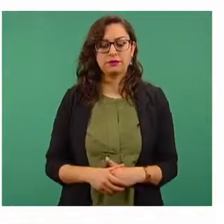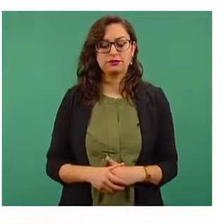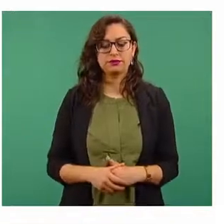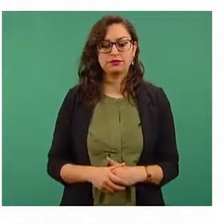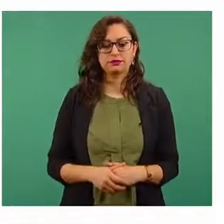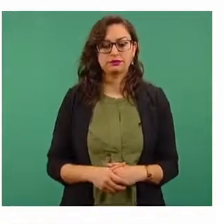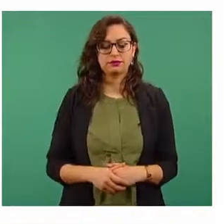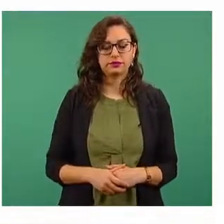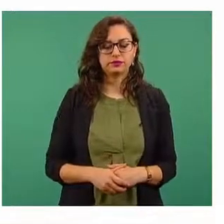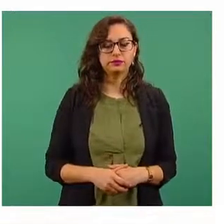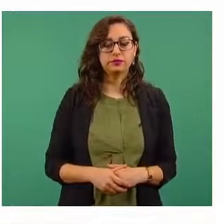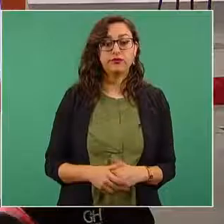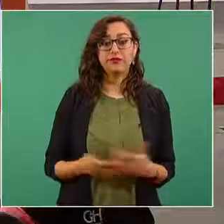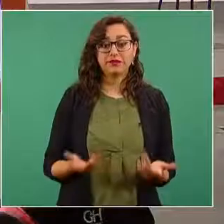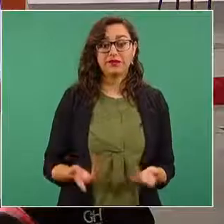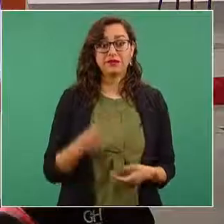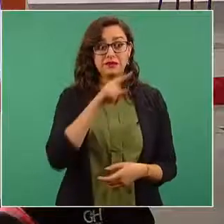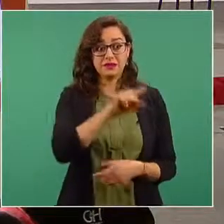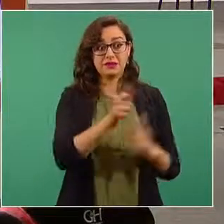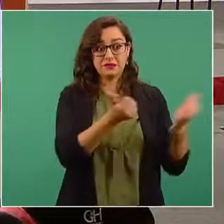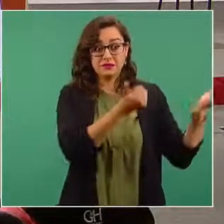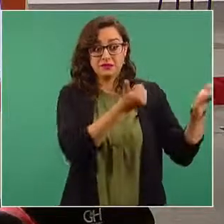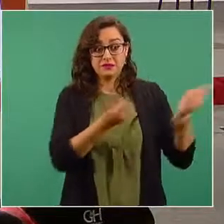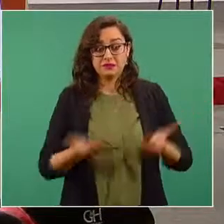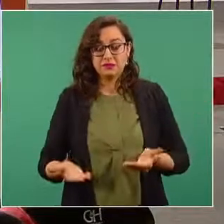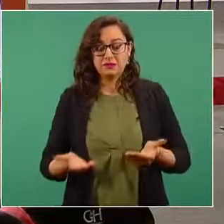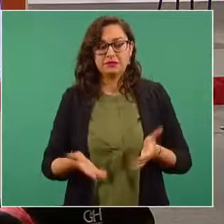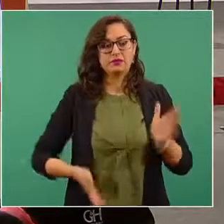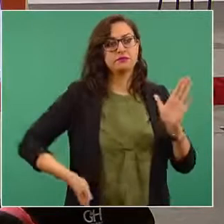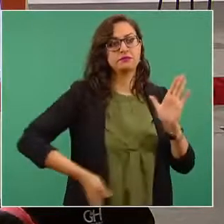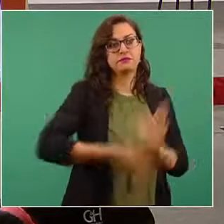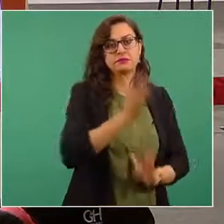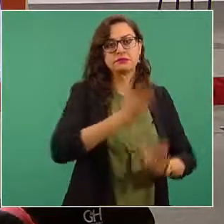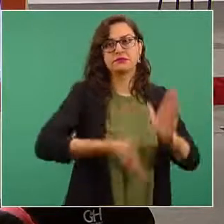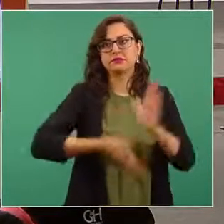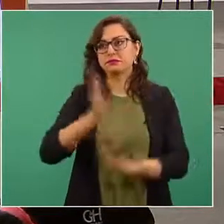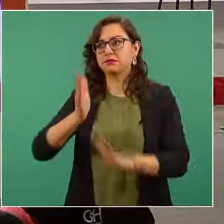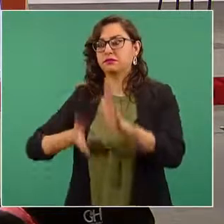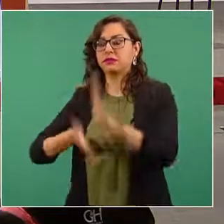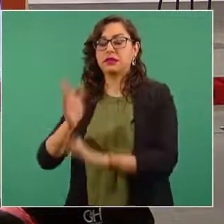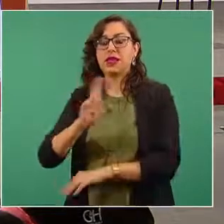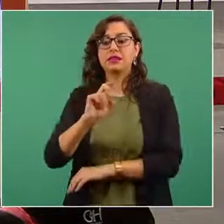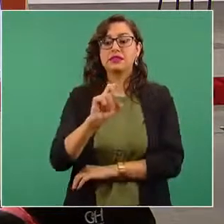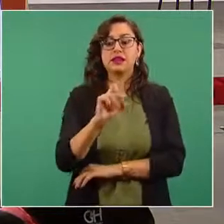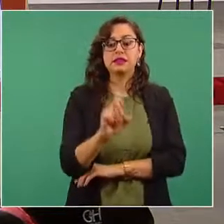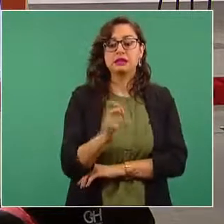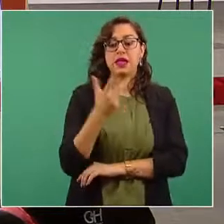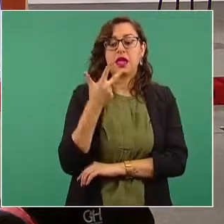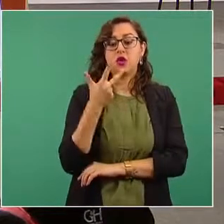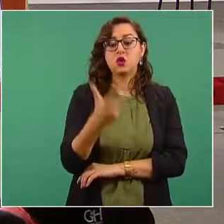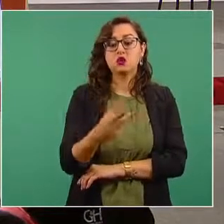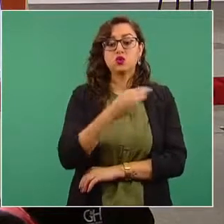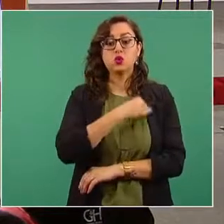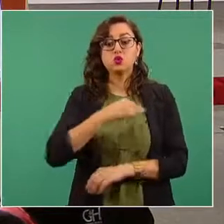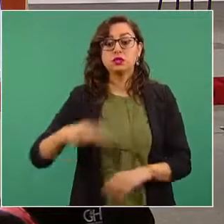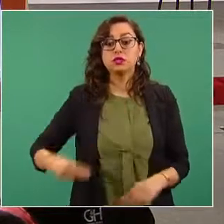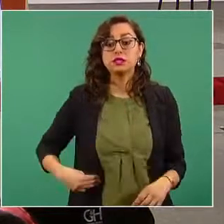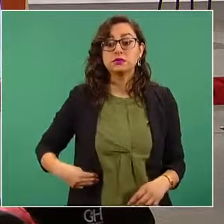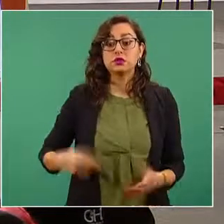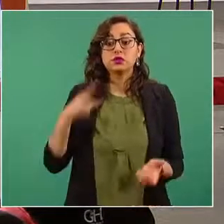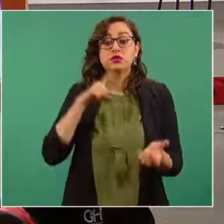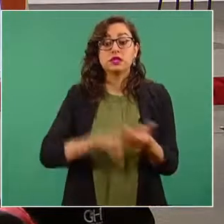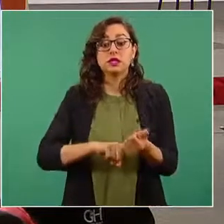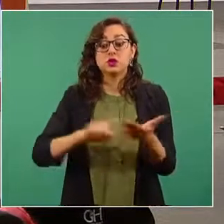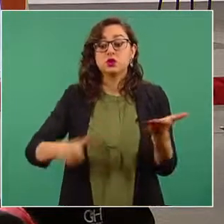anotar que estas serán distribuidas en 38 municipios, principalmente urbanos, debido a que las condiciones